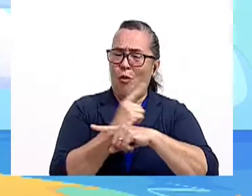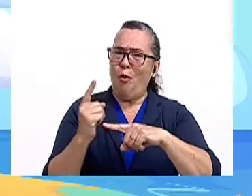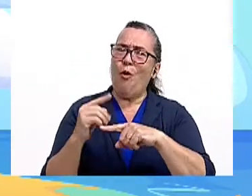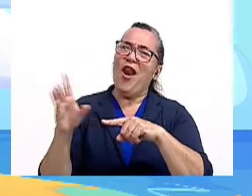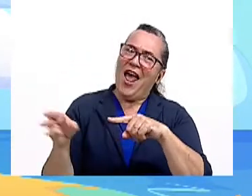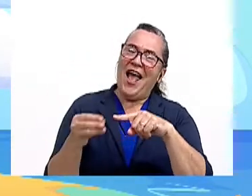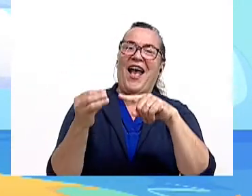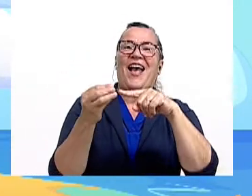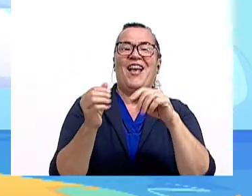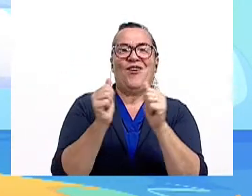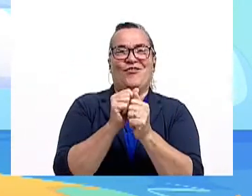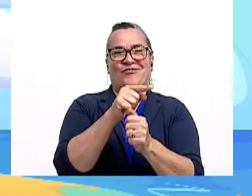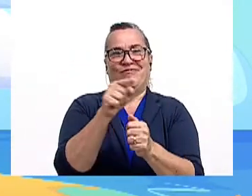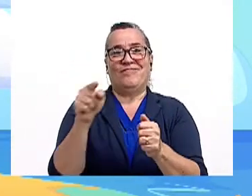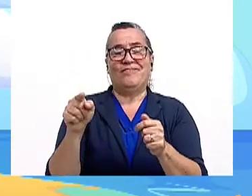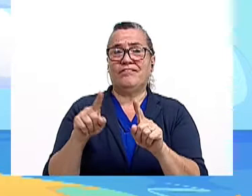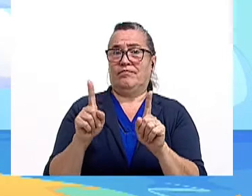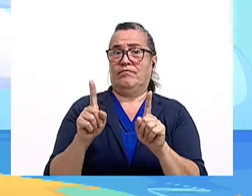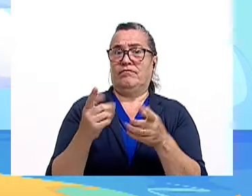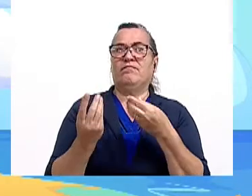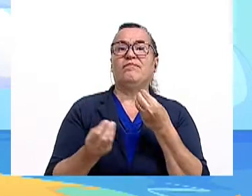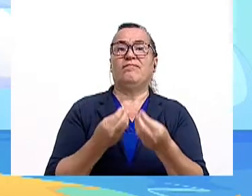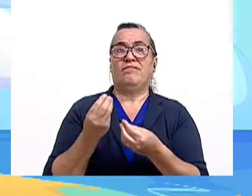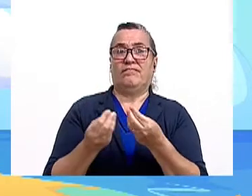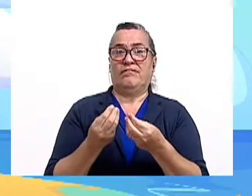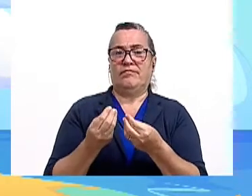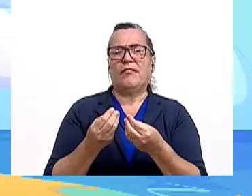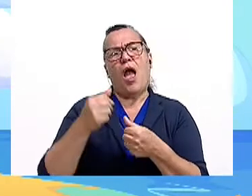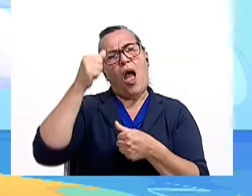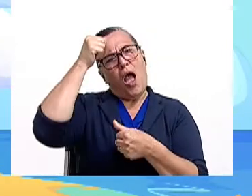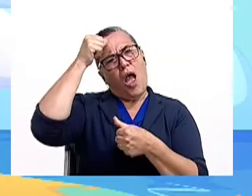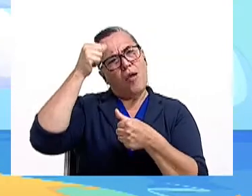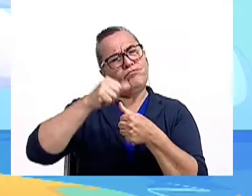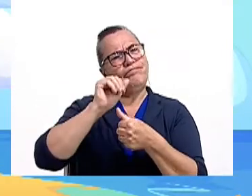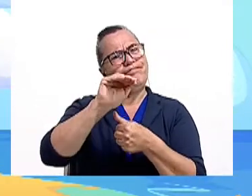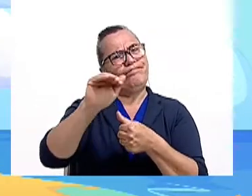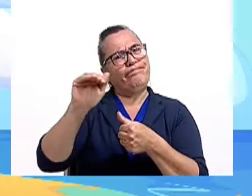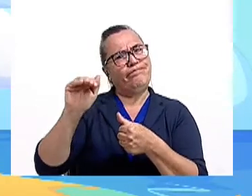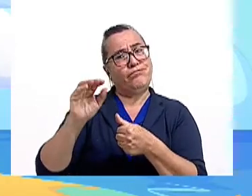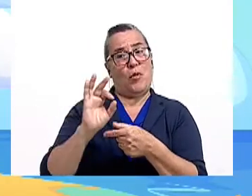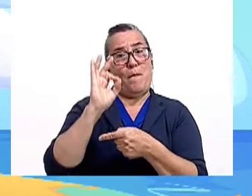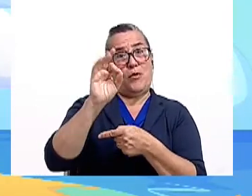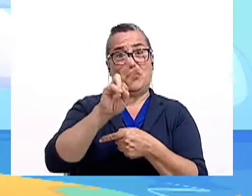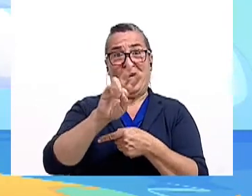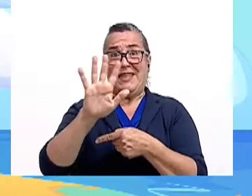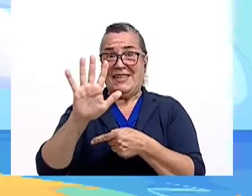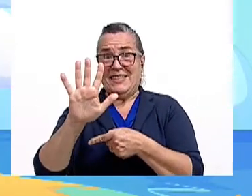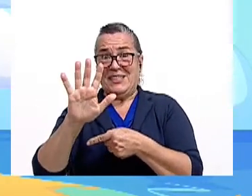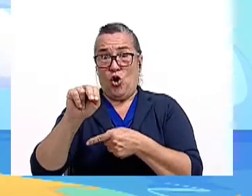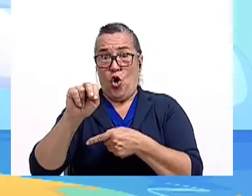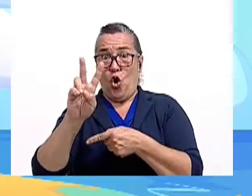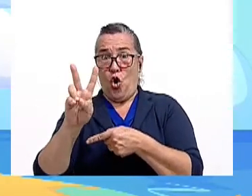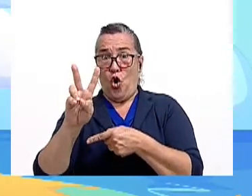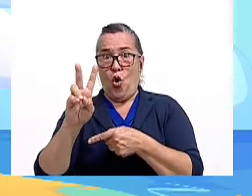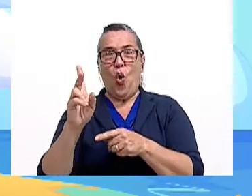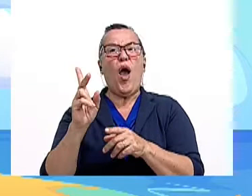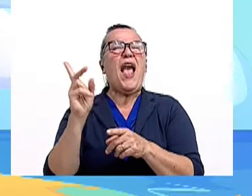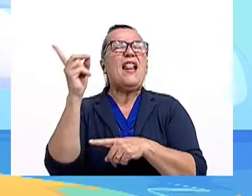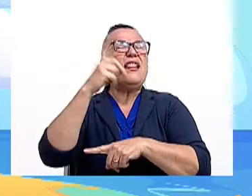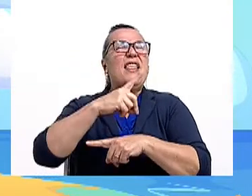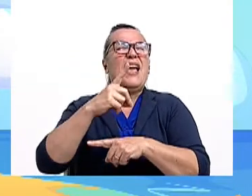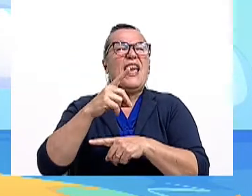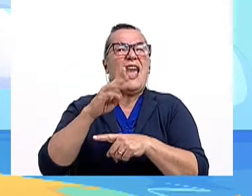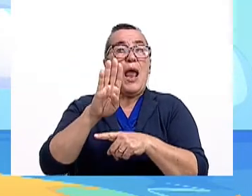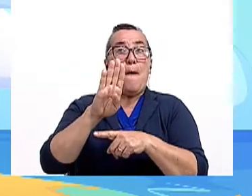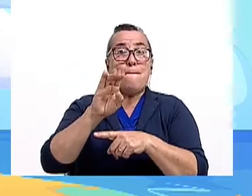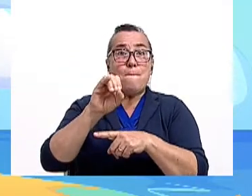más con ustedes. Pero antes de empezar, quiero recordarles que este próximo 25 de noviembre es el día del boyeo y